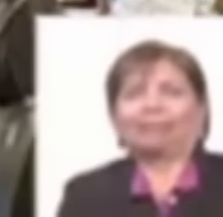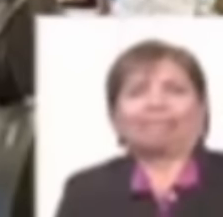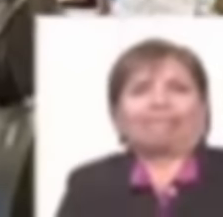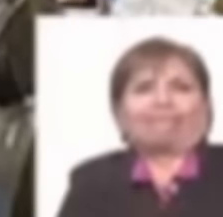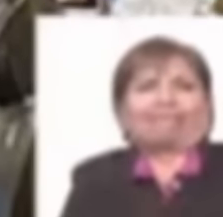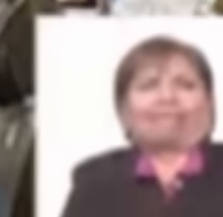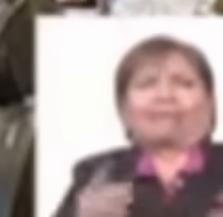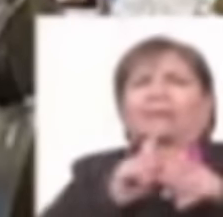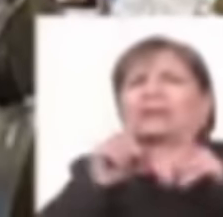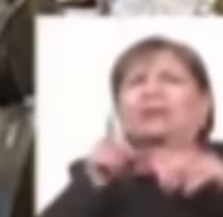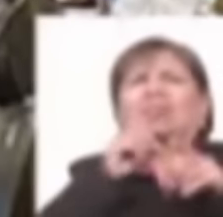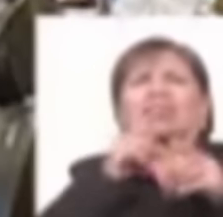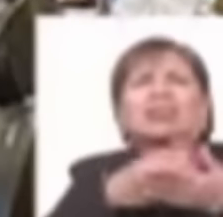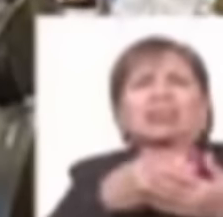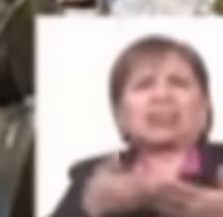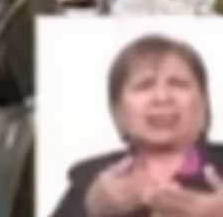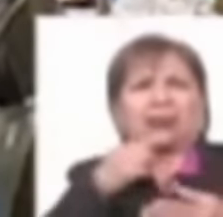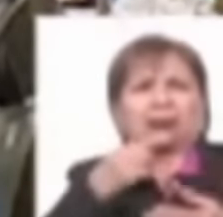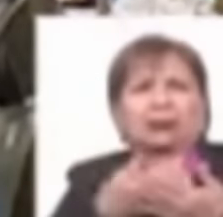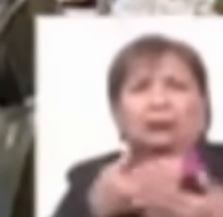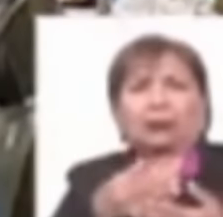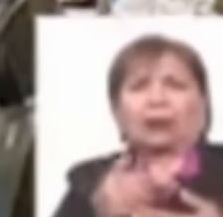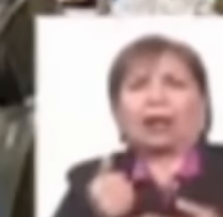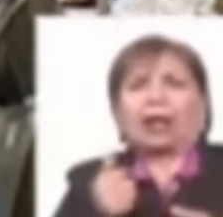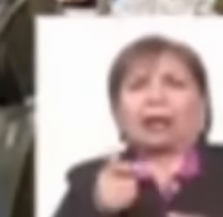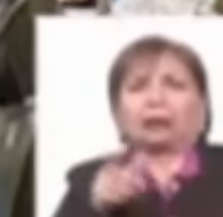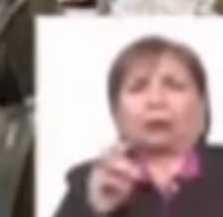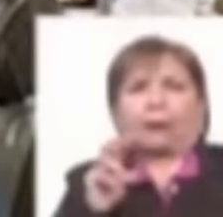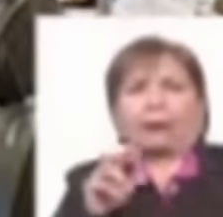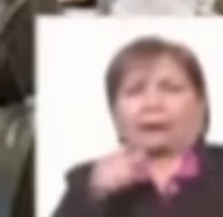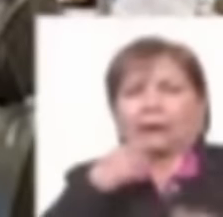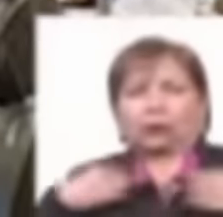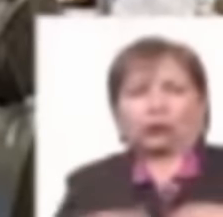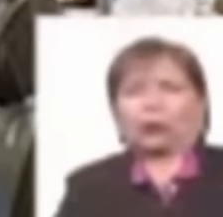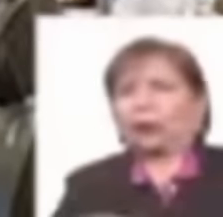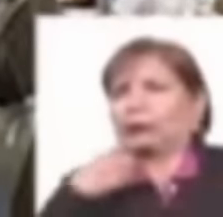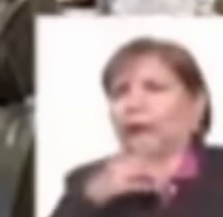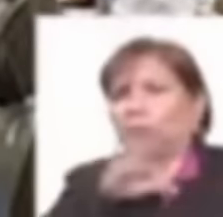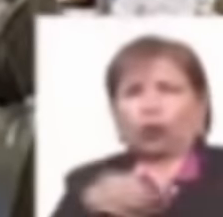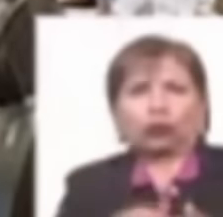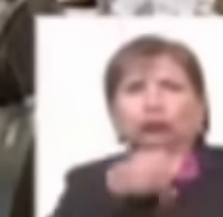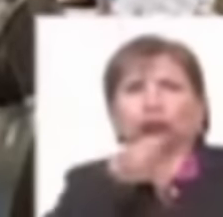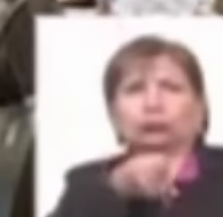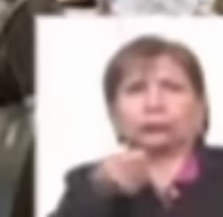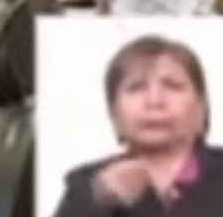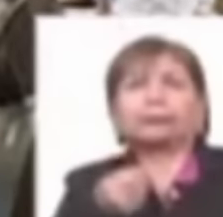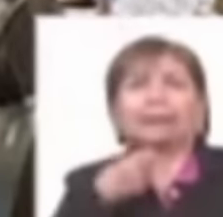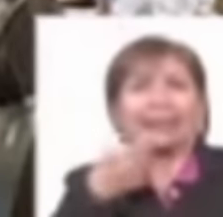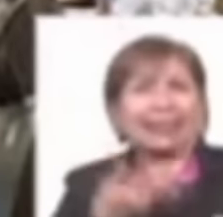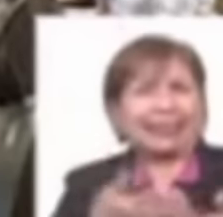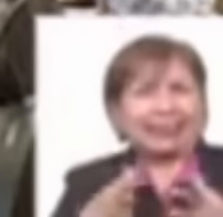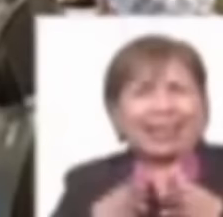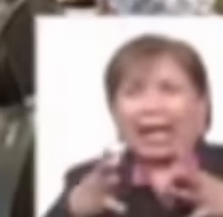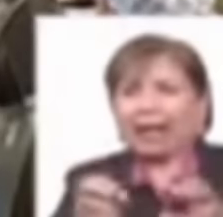la pregunta es, si como dice el señor Aldo Vázquez y los abogados en todos los medios de comunicación, era